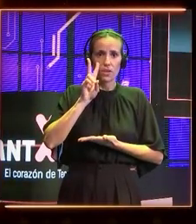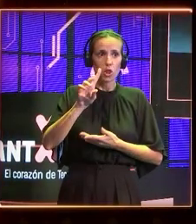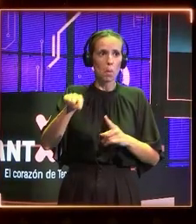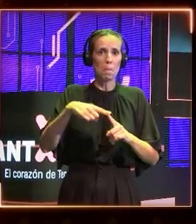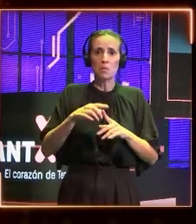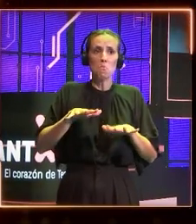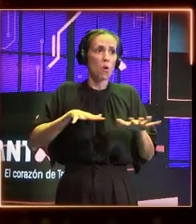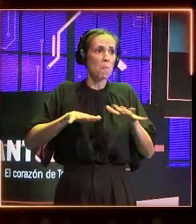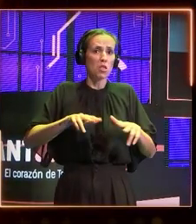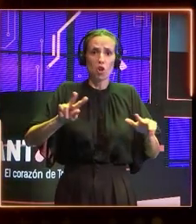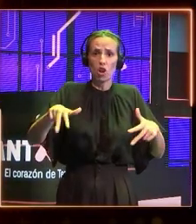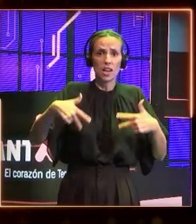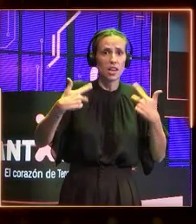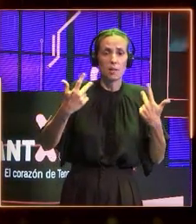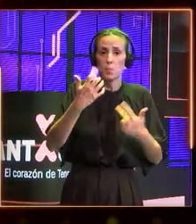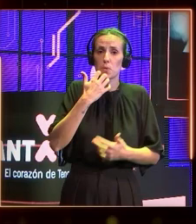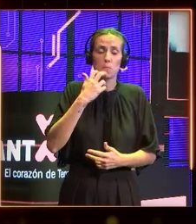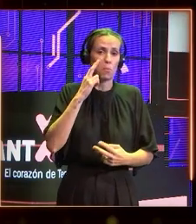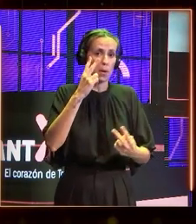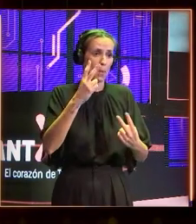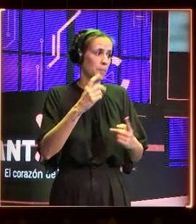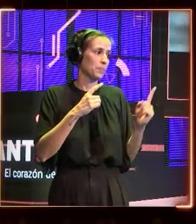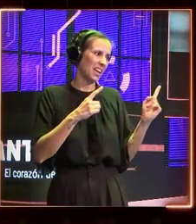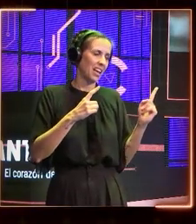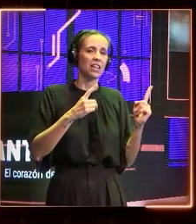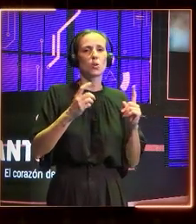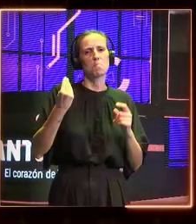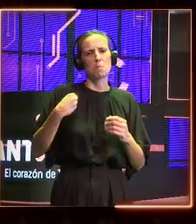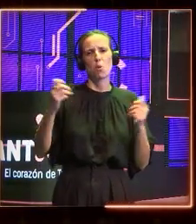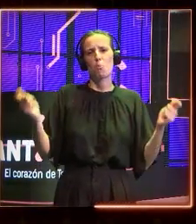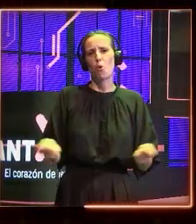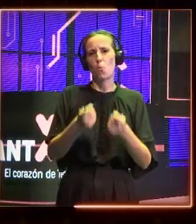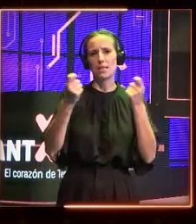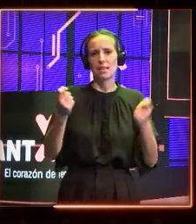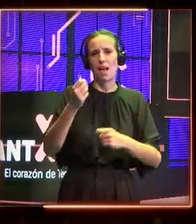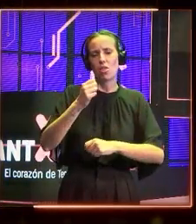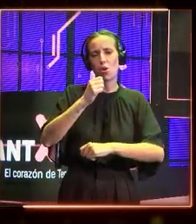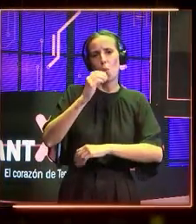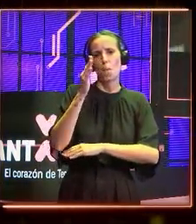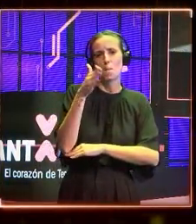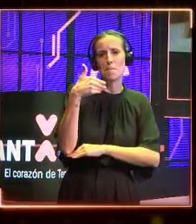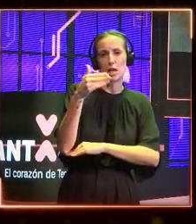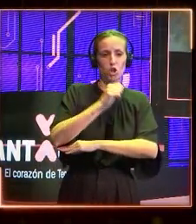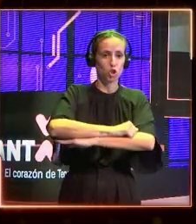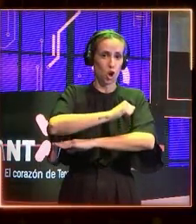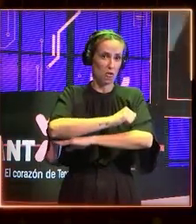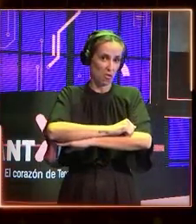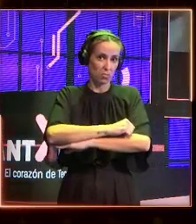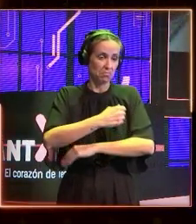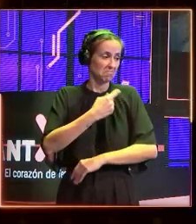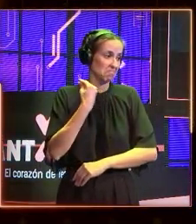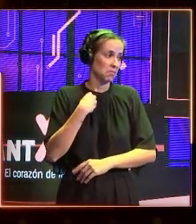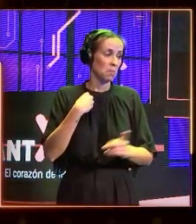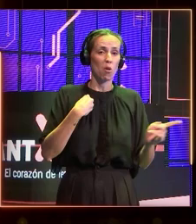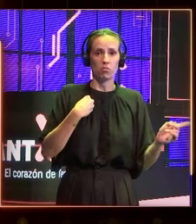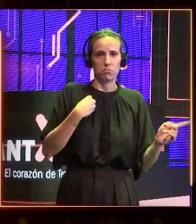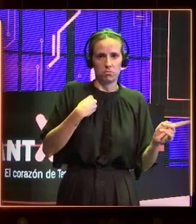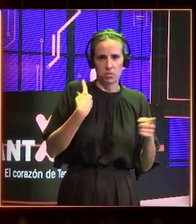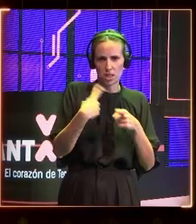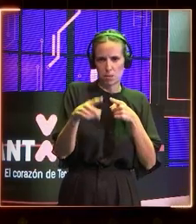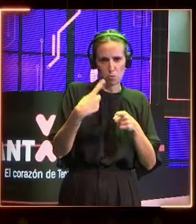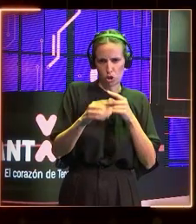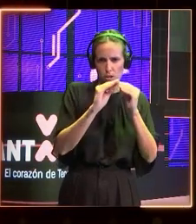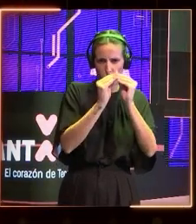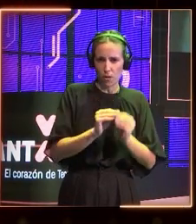libertad como podéis ver aquí en este caso es el spot publicitario de Microsoft que es otra empresa que este fabricante de este tipo de dispositivos y bueno las